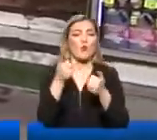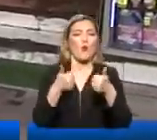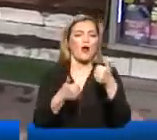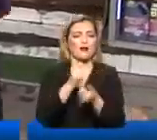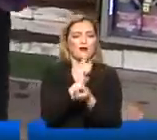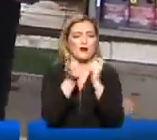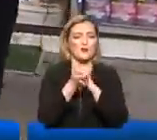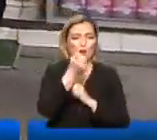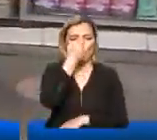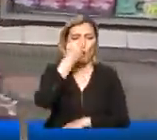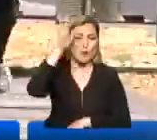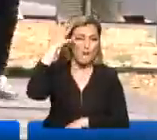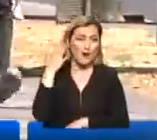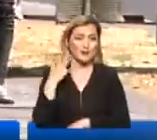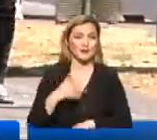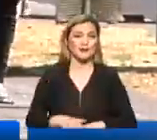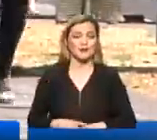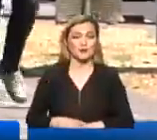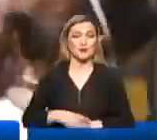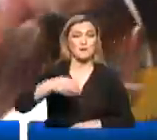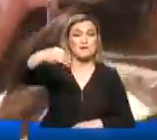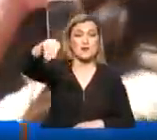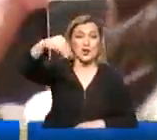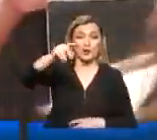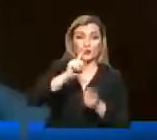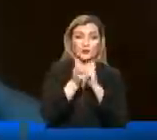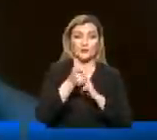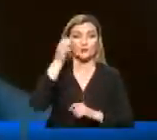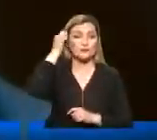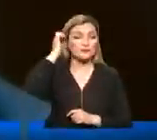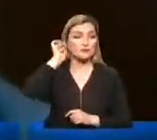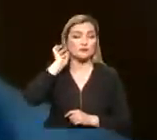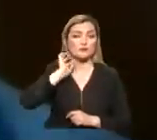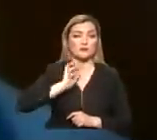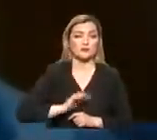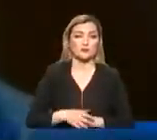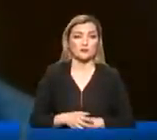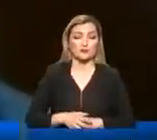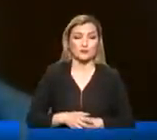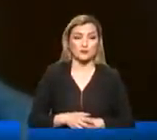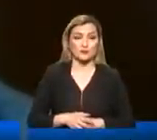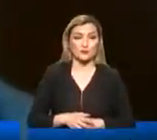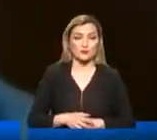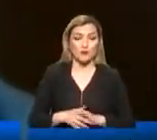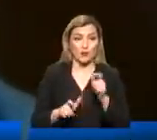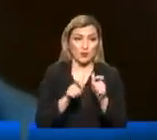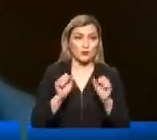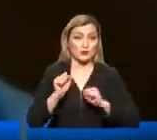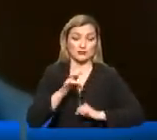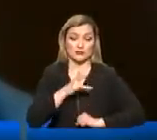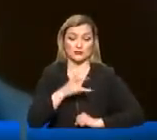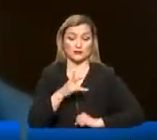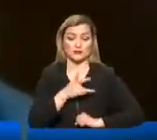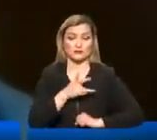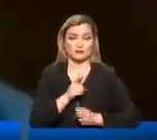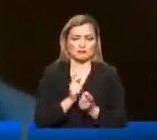a amarillo que la capital pasará desde este miércoles. Podría ocurrir que la ciudadanía sienta que